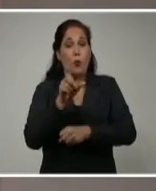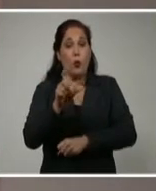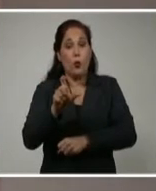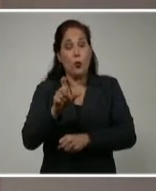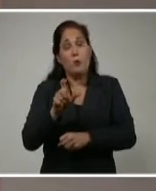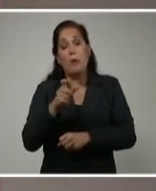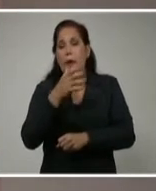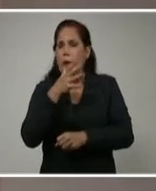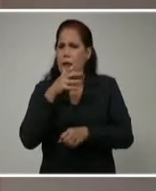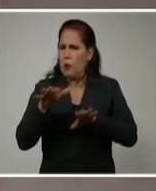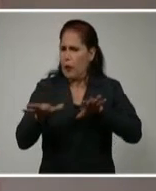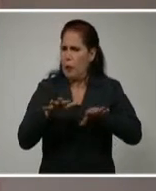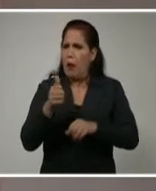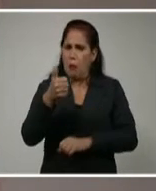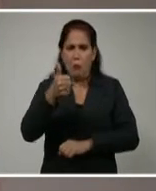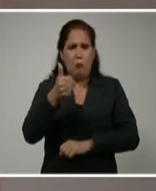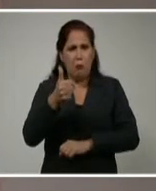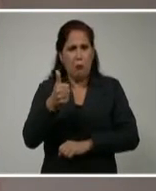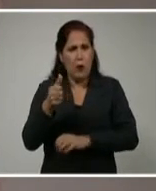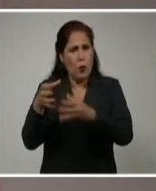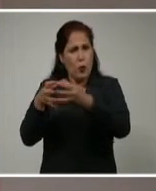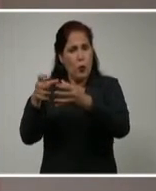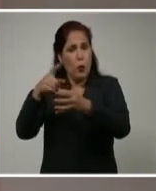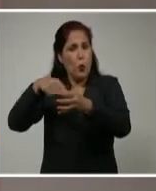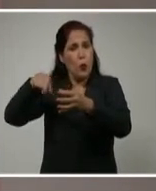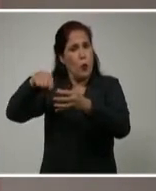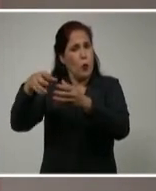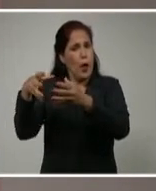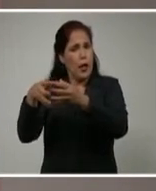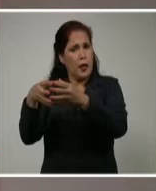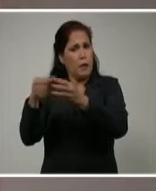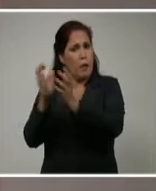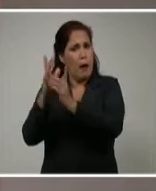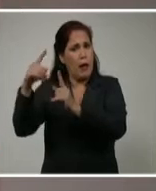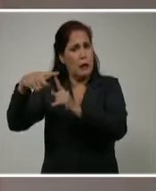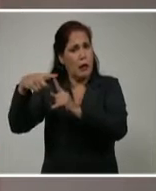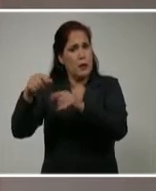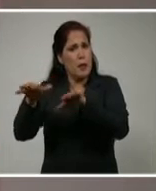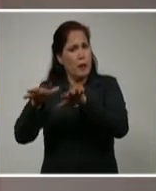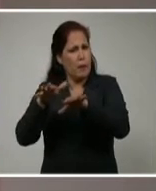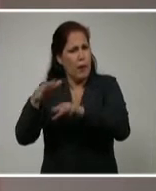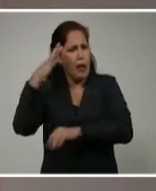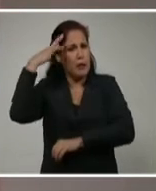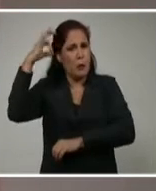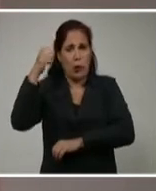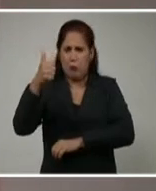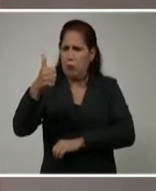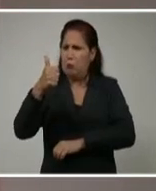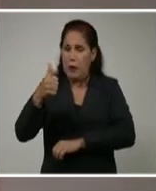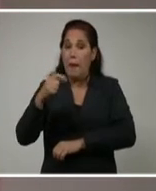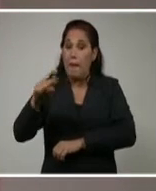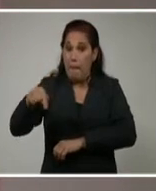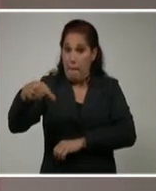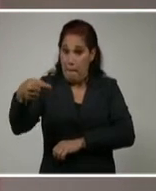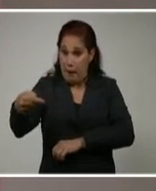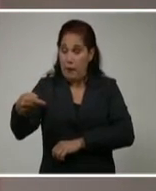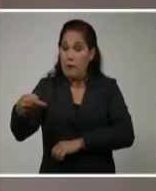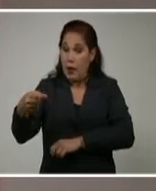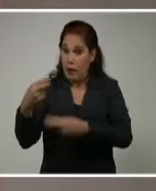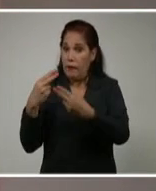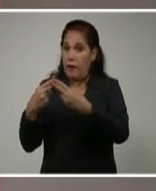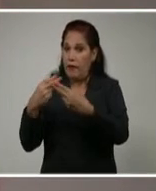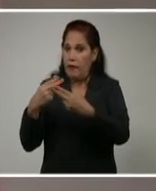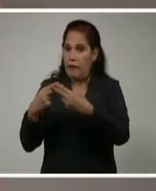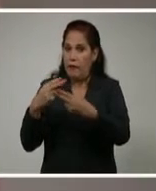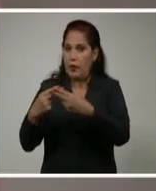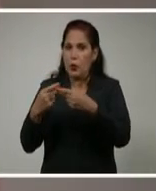estamos muy bien preparados, tanto yo como el resto del equipo. Hemos tenido una excelente preparación psicológica y mañana saldremos a todo el